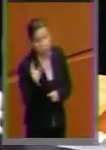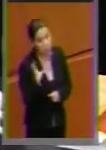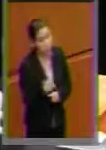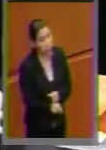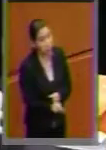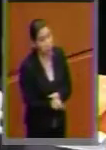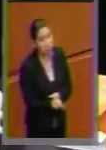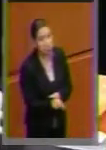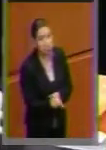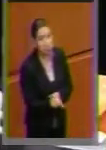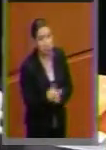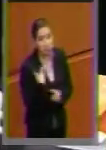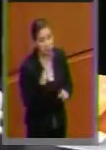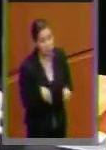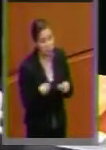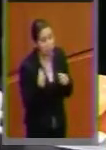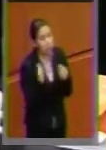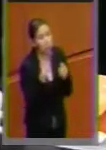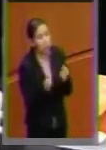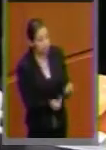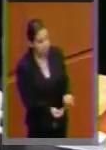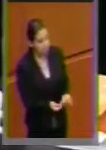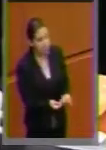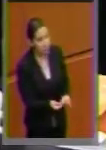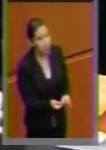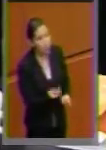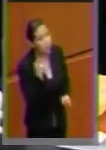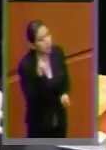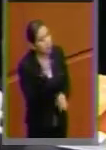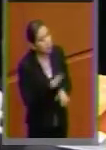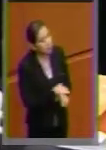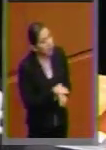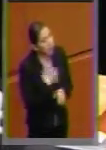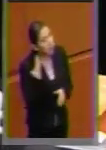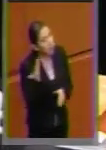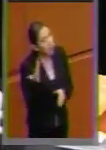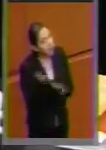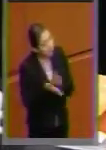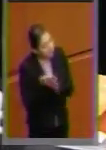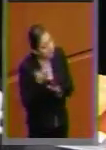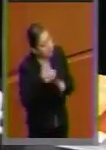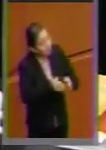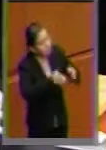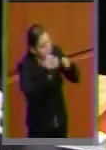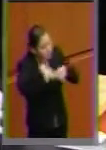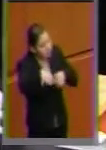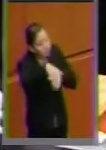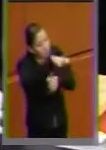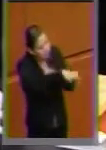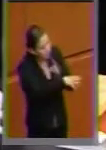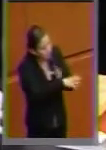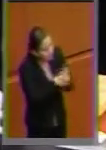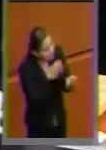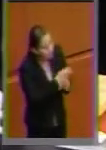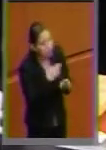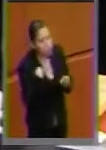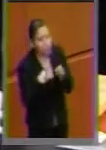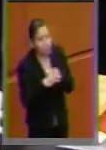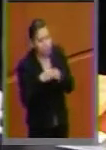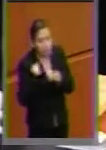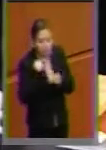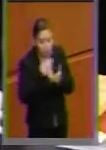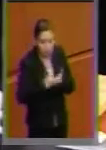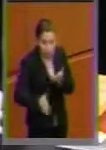qué aportan para más infraestructura y sobre todo que los